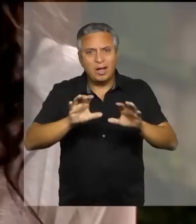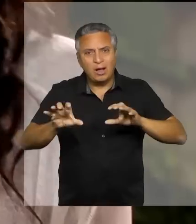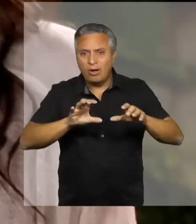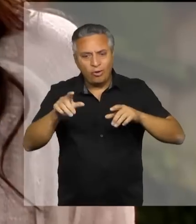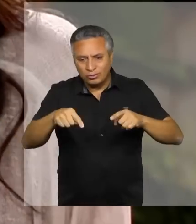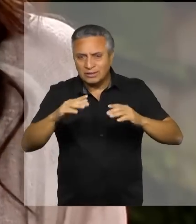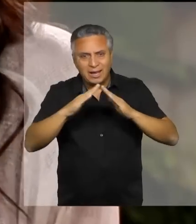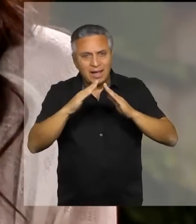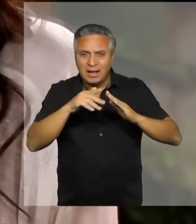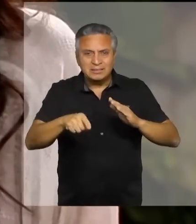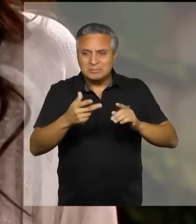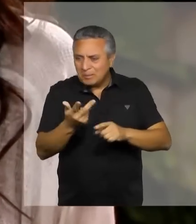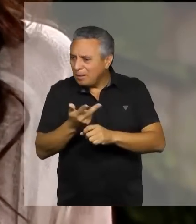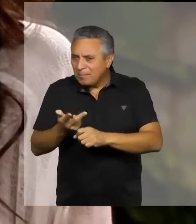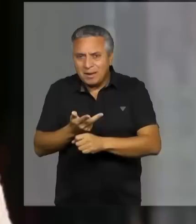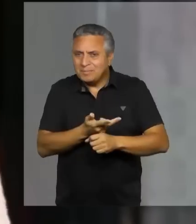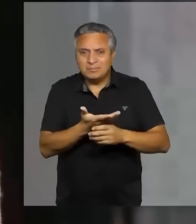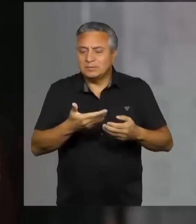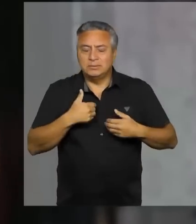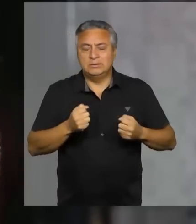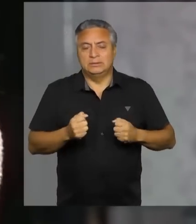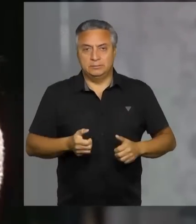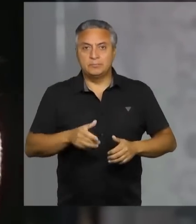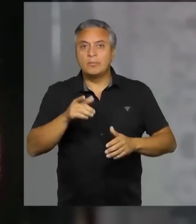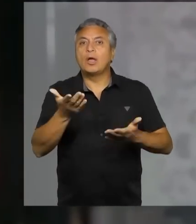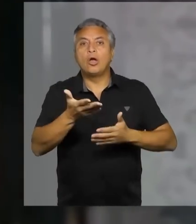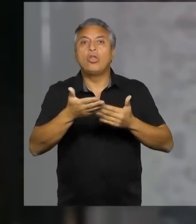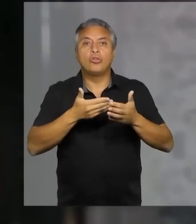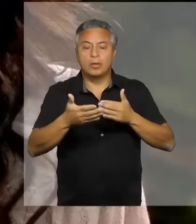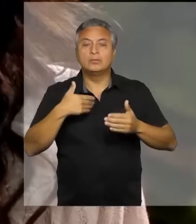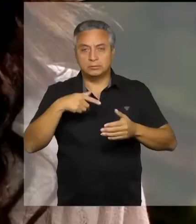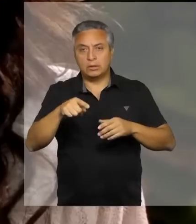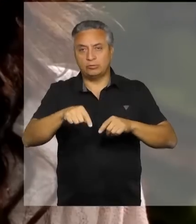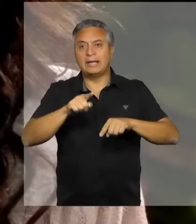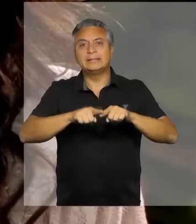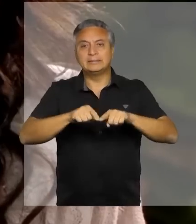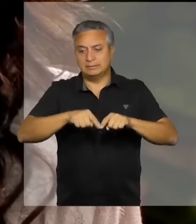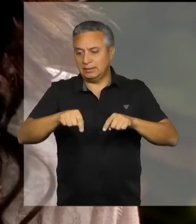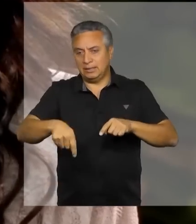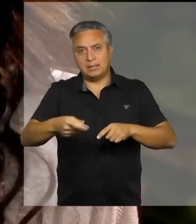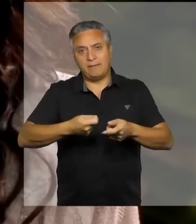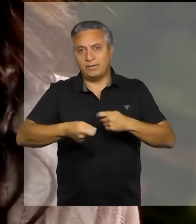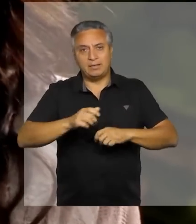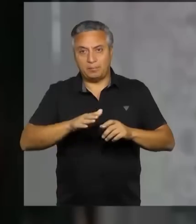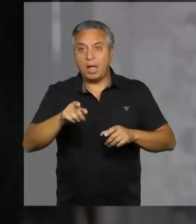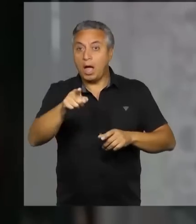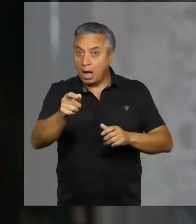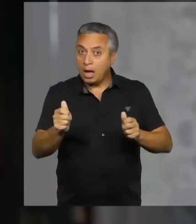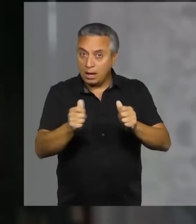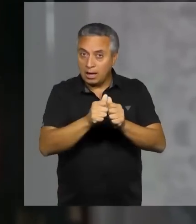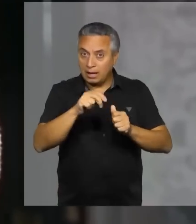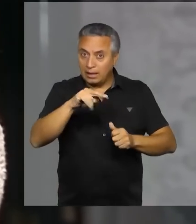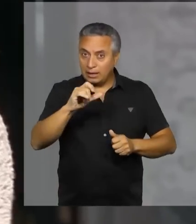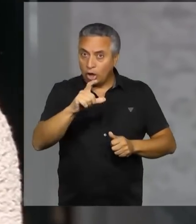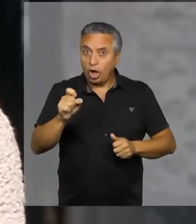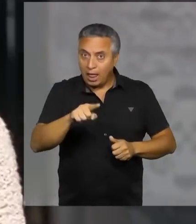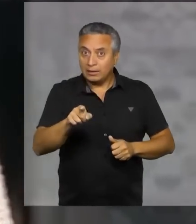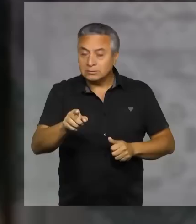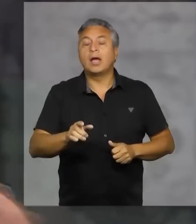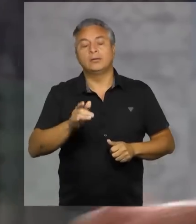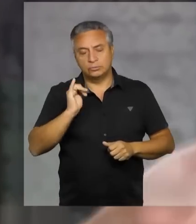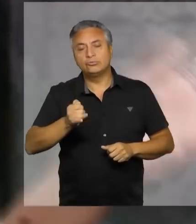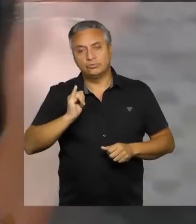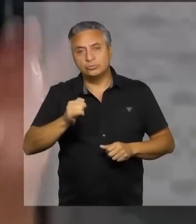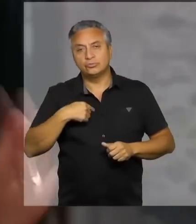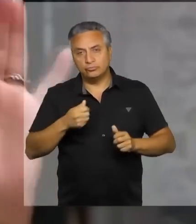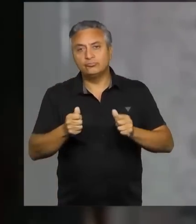casa. ¿Y dónde está usted? Estaba viendo unas cosas del terreno. Ah, ¿estaba con Nicolás? Sí. Sí,